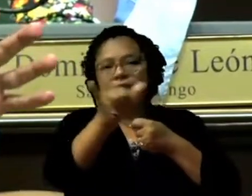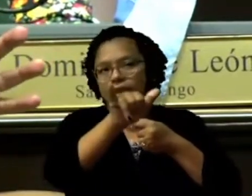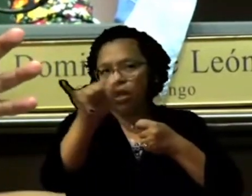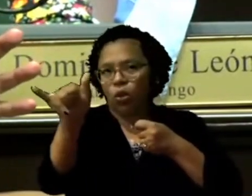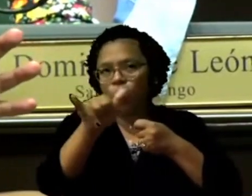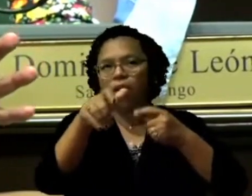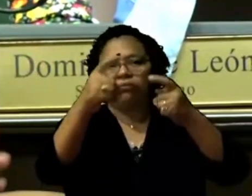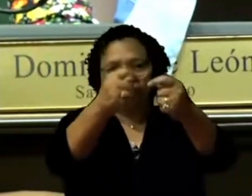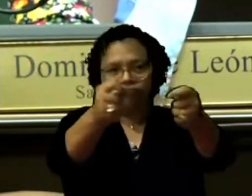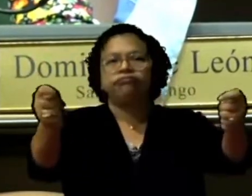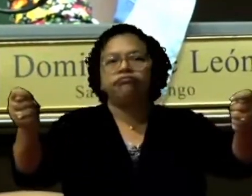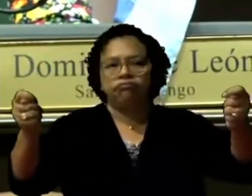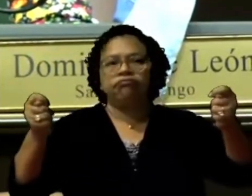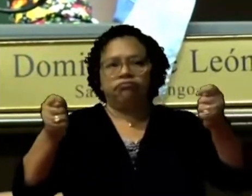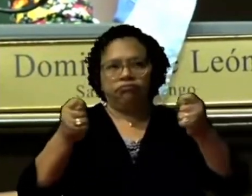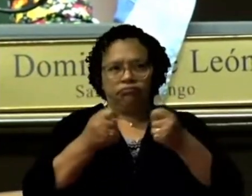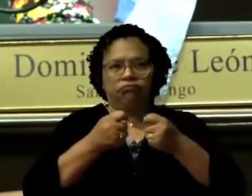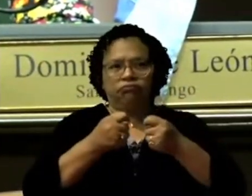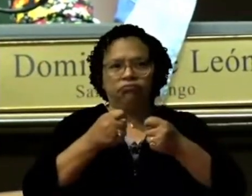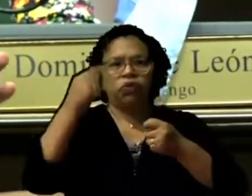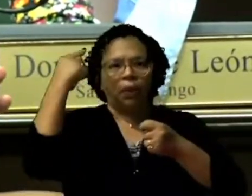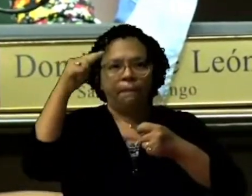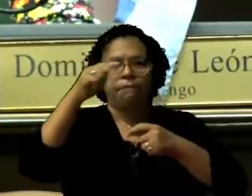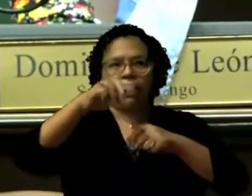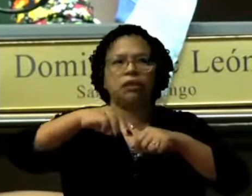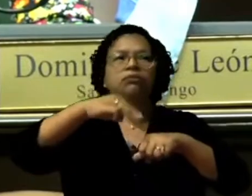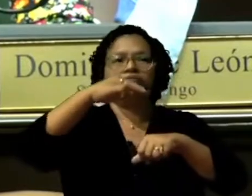el municipio. Eso fue una cosa